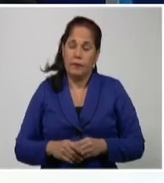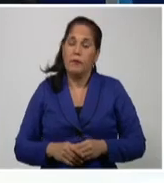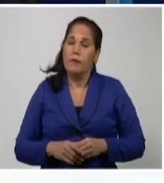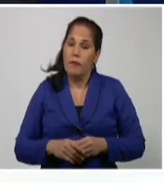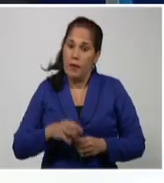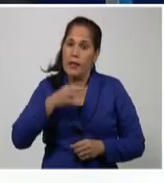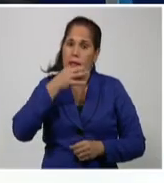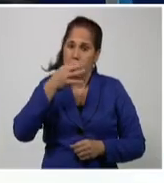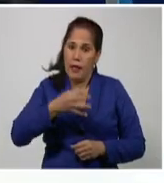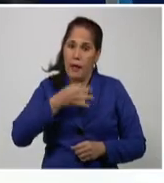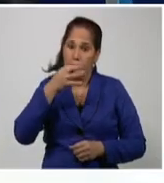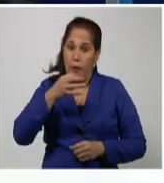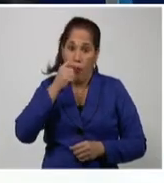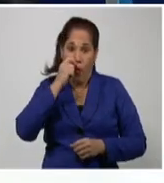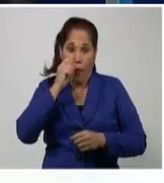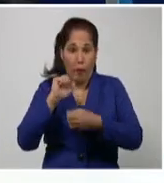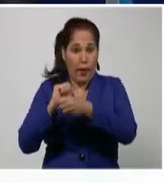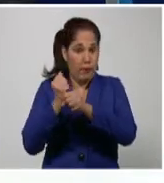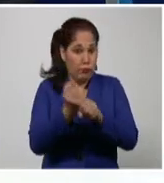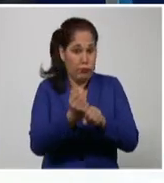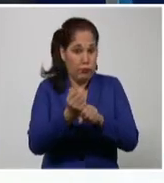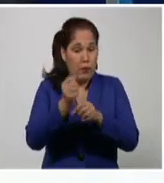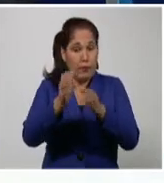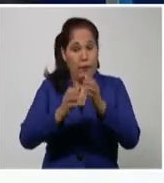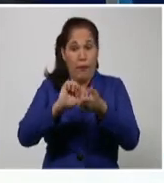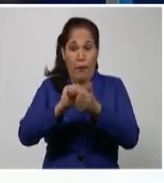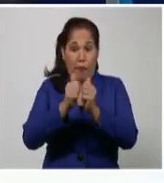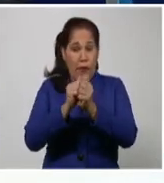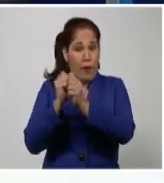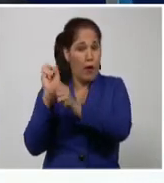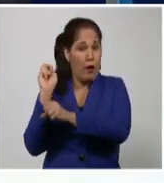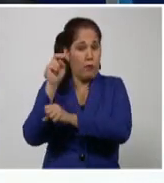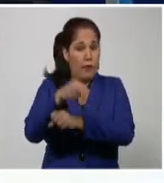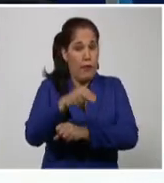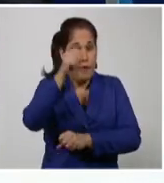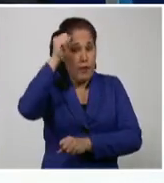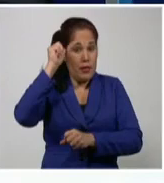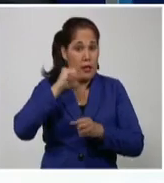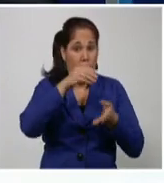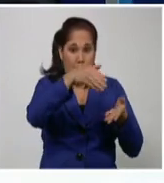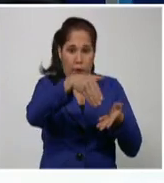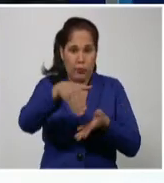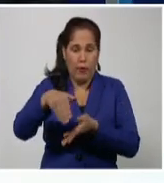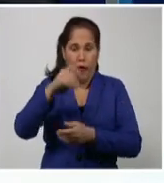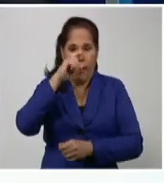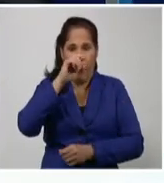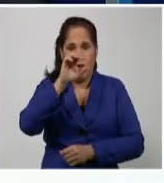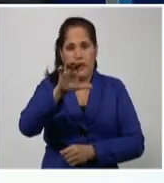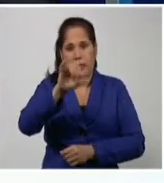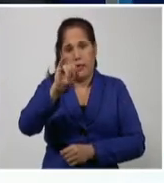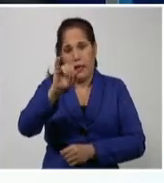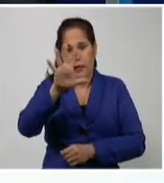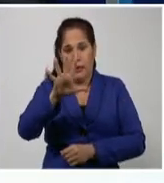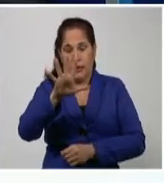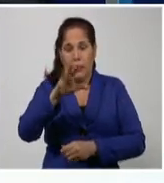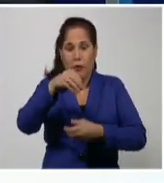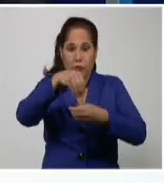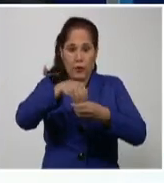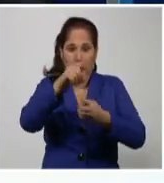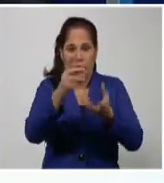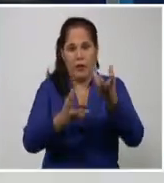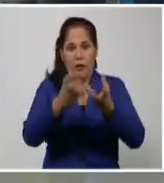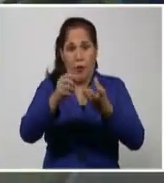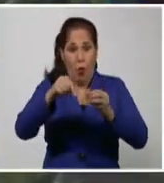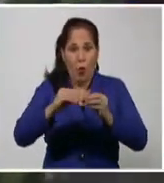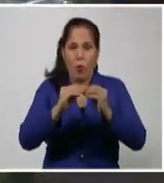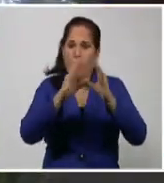se dio a conocer, el destacado atleta apodado el señor Jonrón falleció este sábado a la edad de 65 años en Cienfuegos. En la mañana de hoy